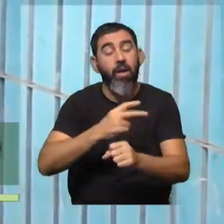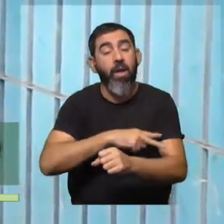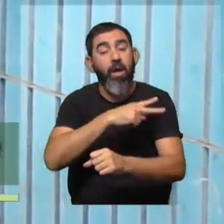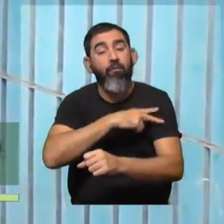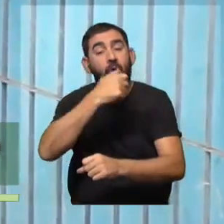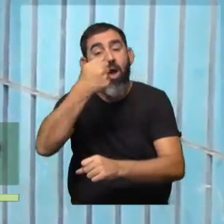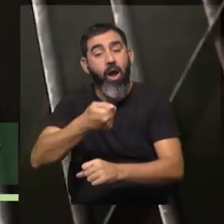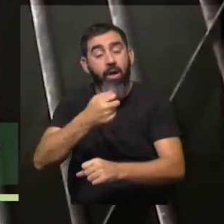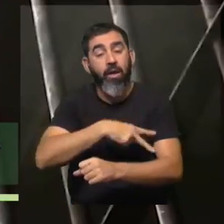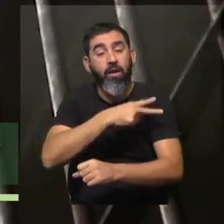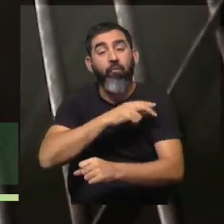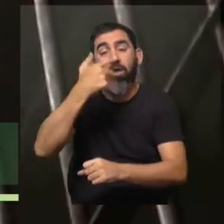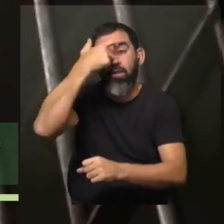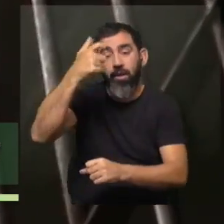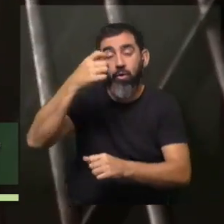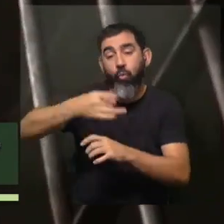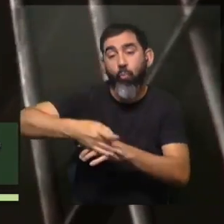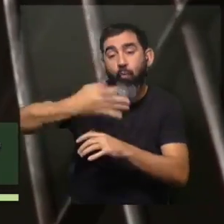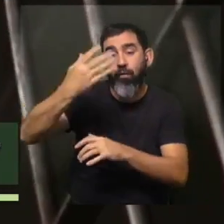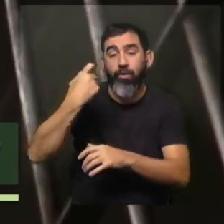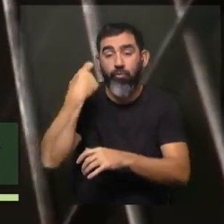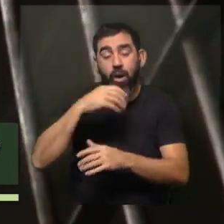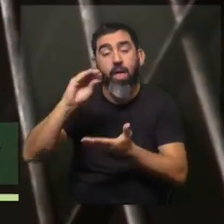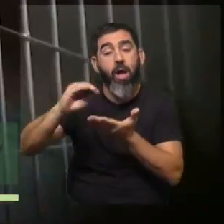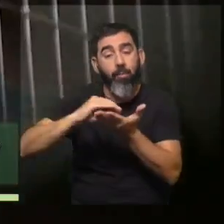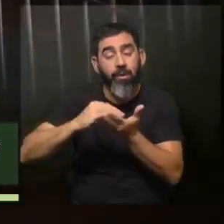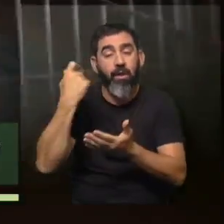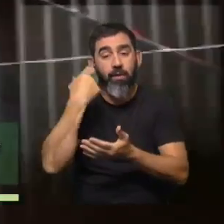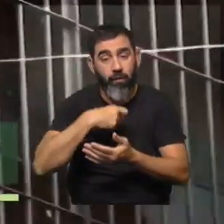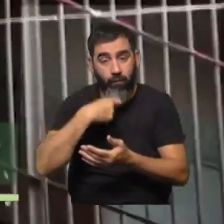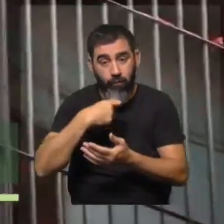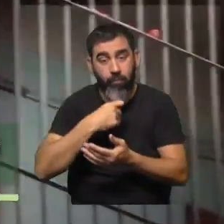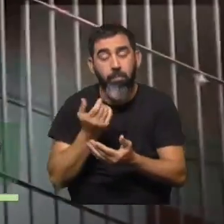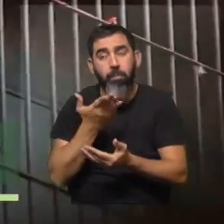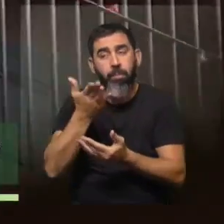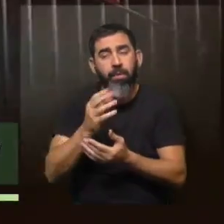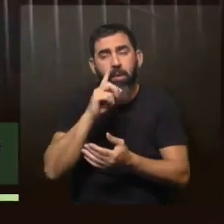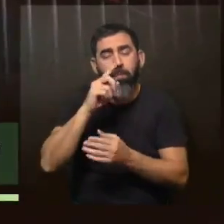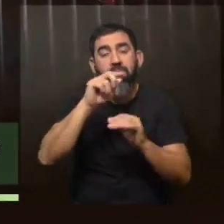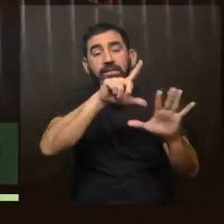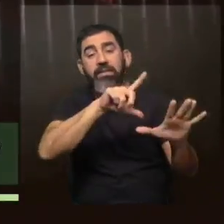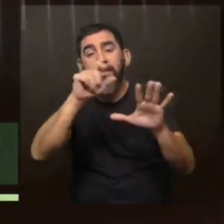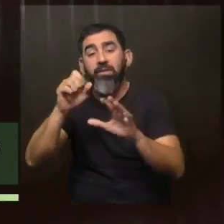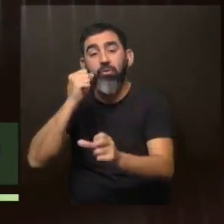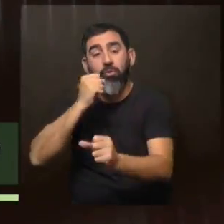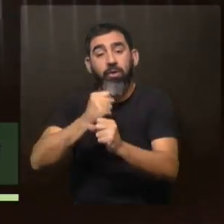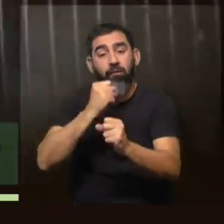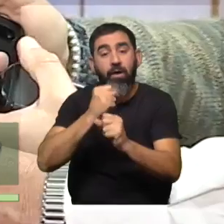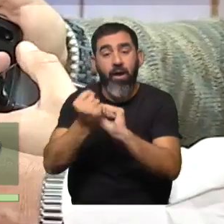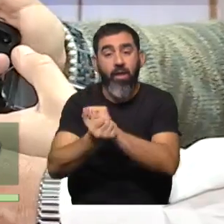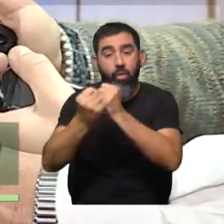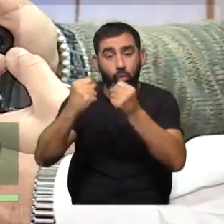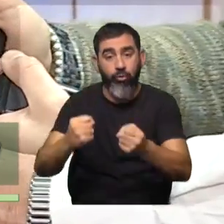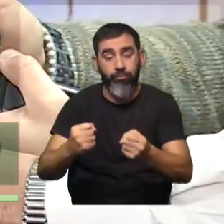escalafones técnicos escalafones profesionales escalafones administrativos nosotros pedimos alrededor de 1700 trabajadores penitenciarios